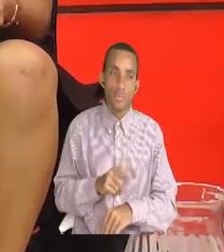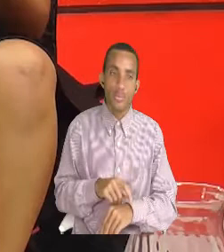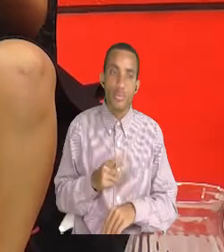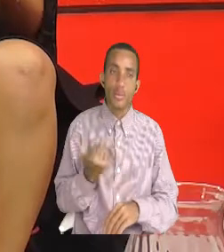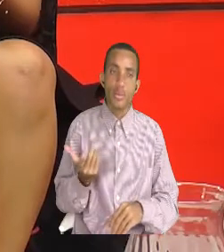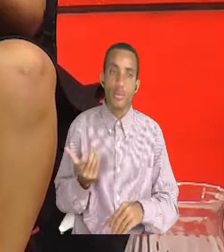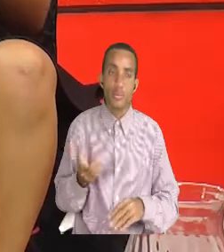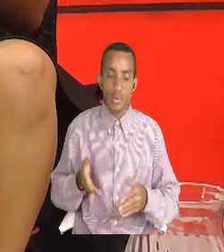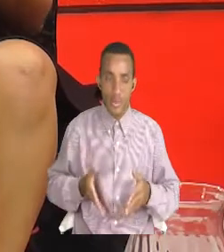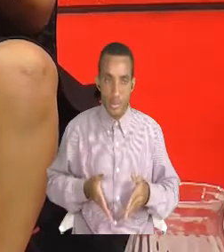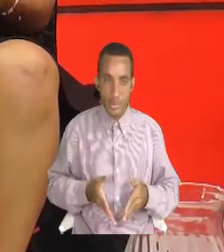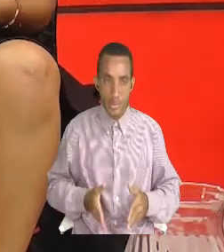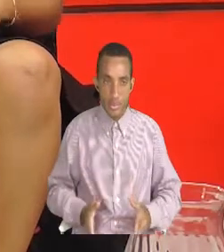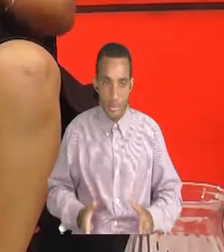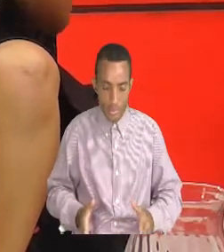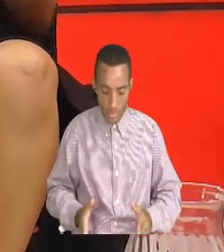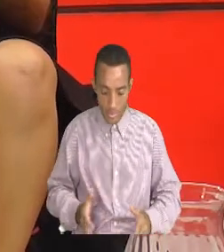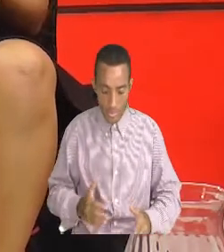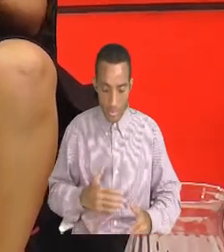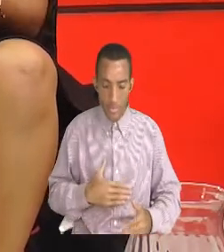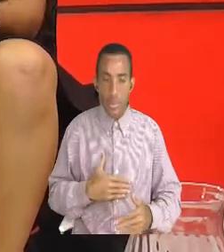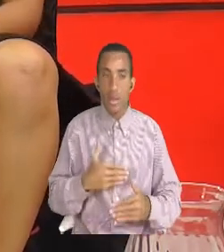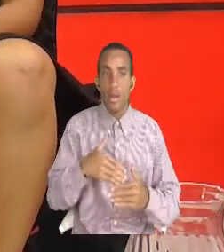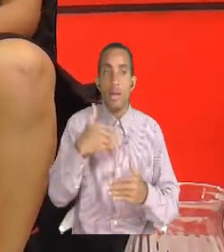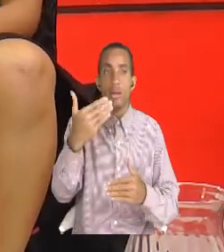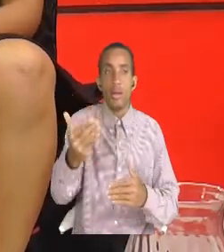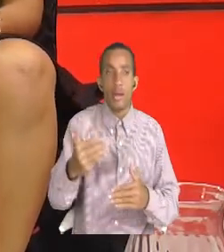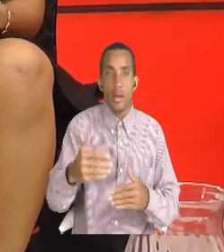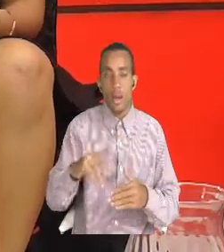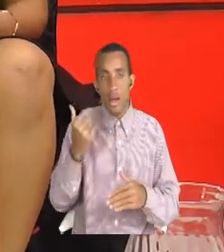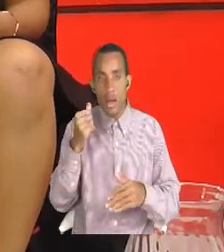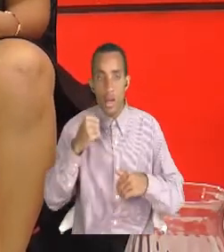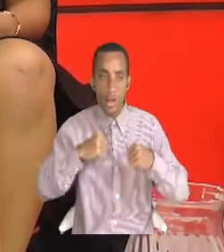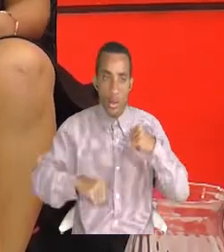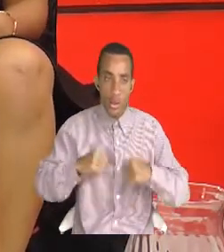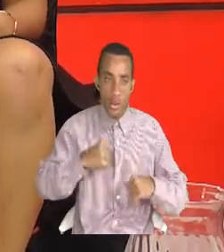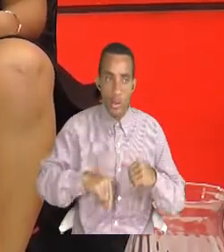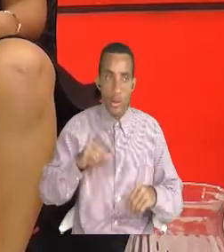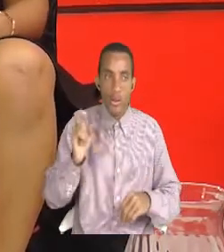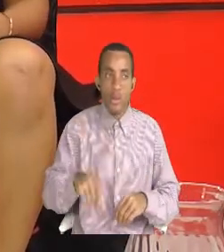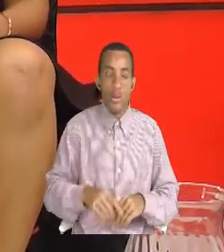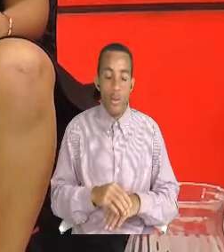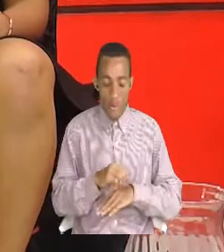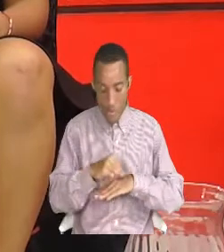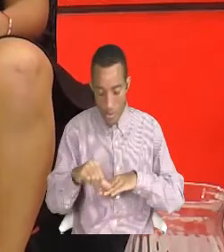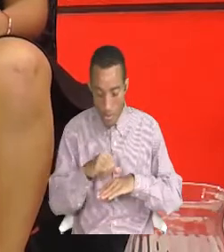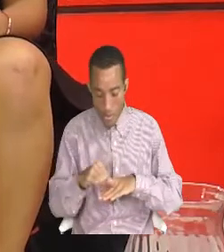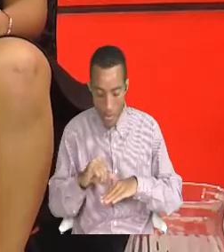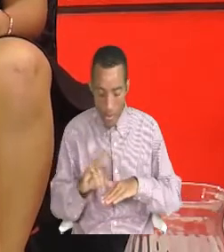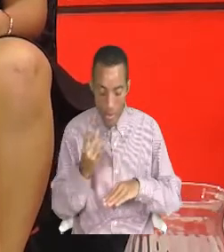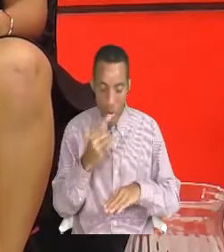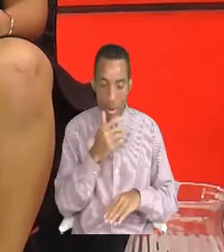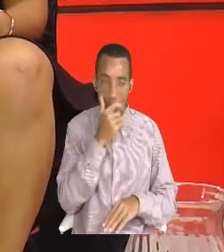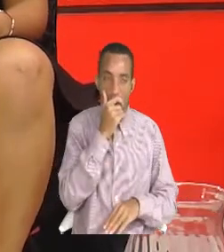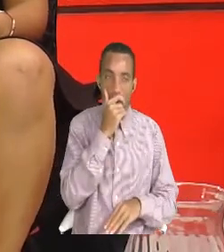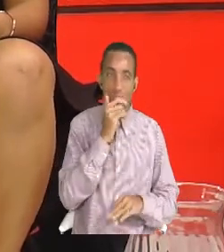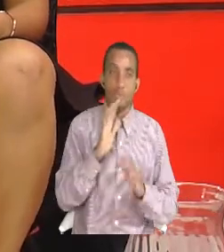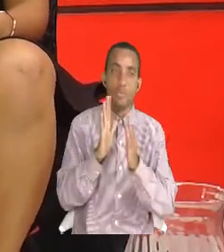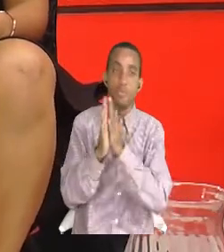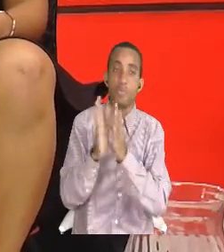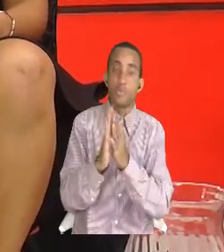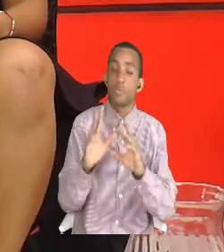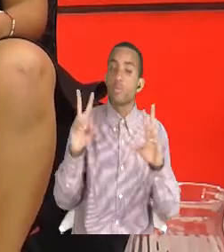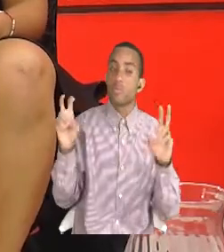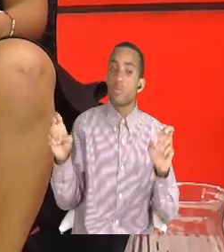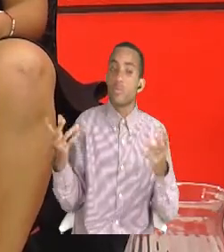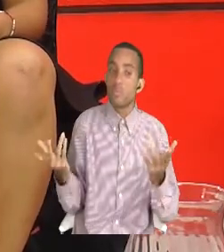posparto debo esperar para realizarme una cirugía? Hola, Kiara y televidentes en casa. Bueno, el tiempo que debemos esperar